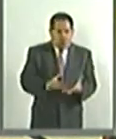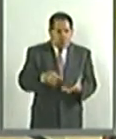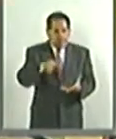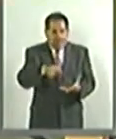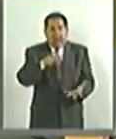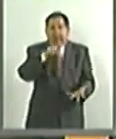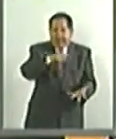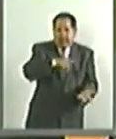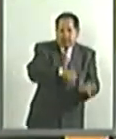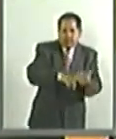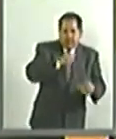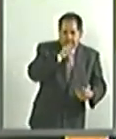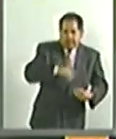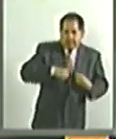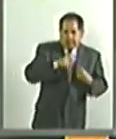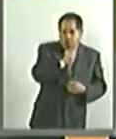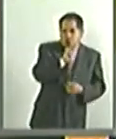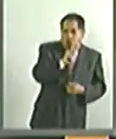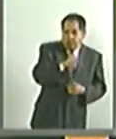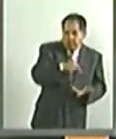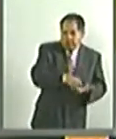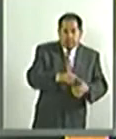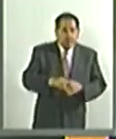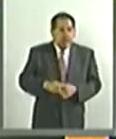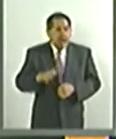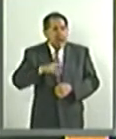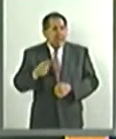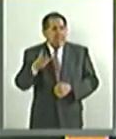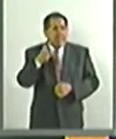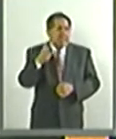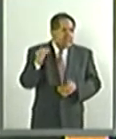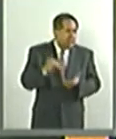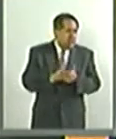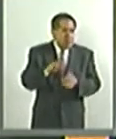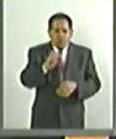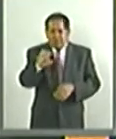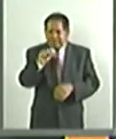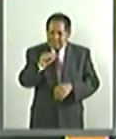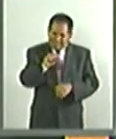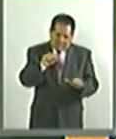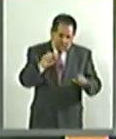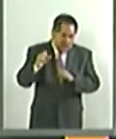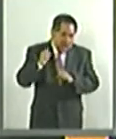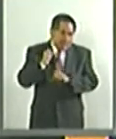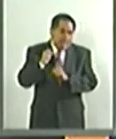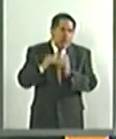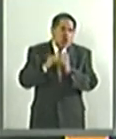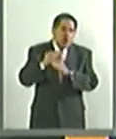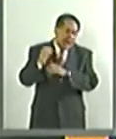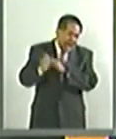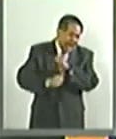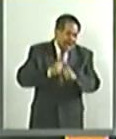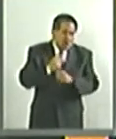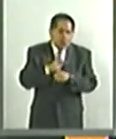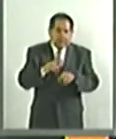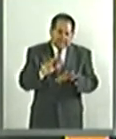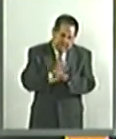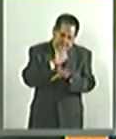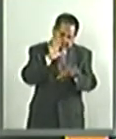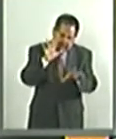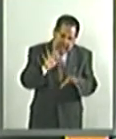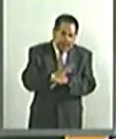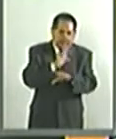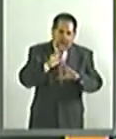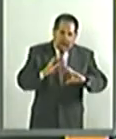Trump, tiene alrededor de 4.600 millones de años de estar en constante cambio